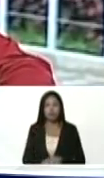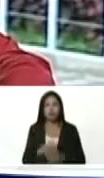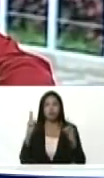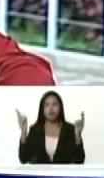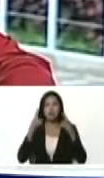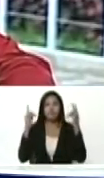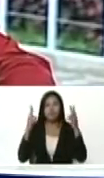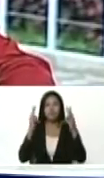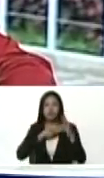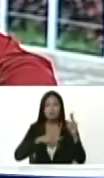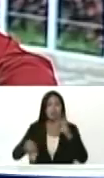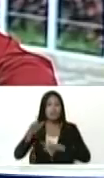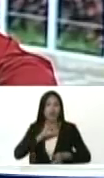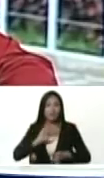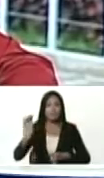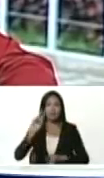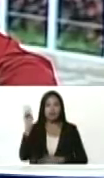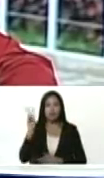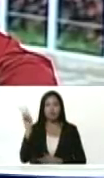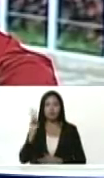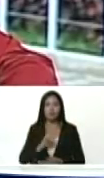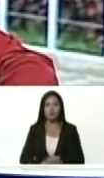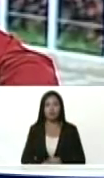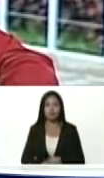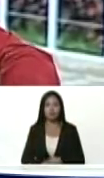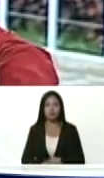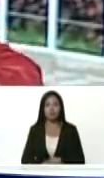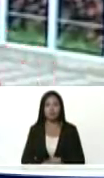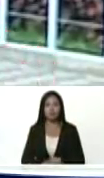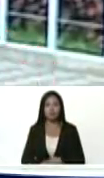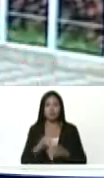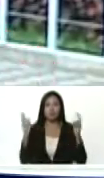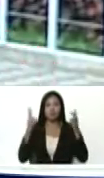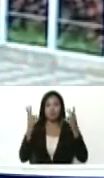viva nuestra amada patria Venezuela! ¡Viva! ¡Que